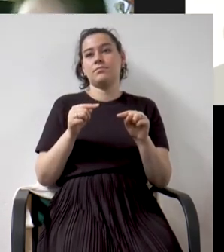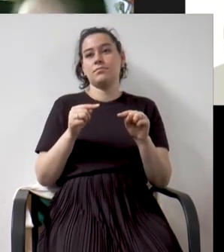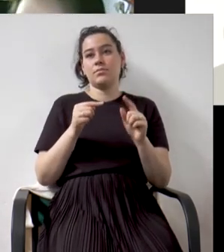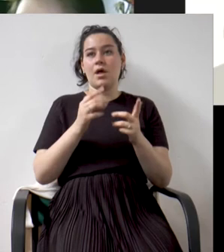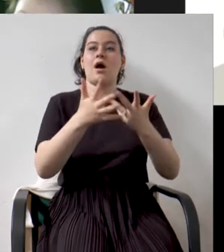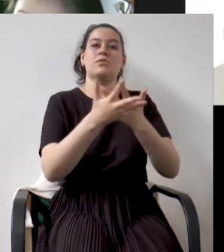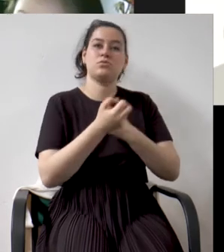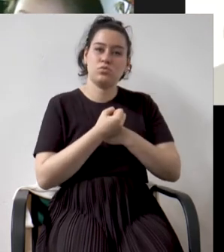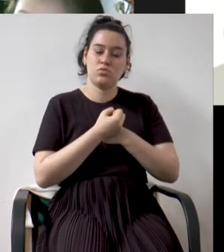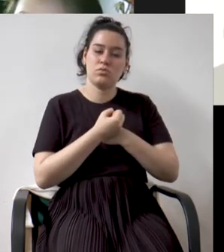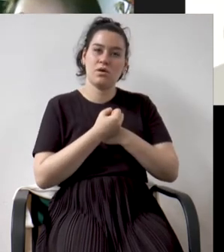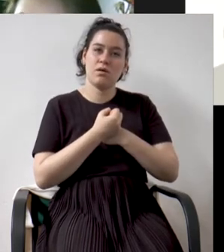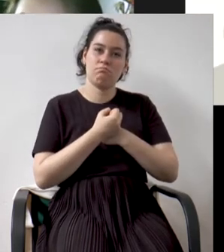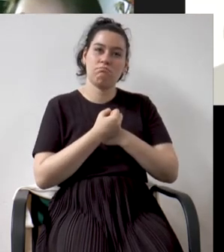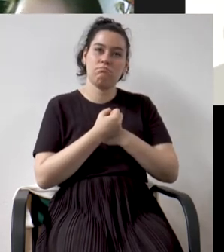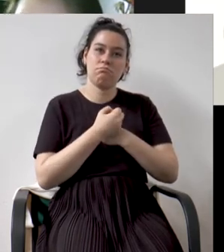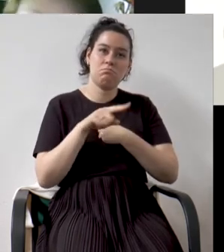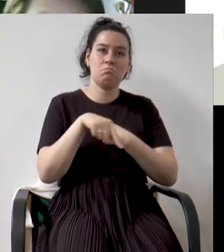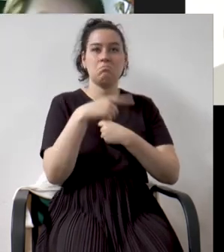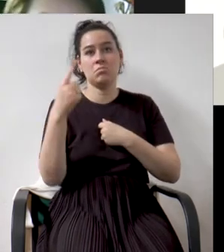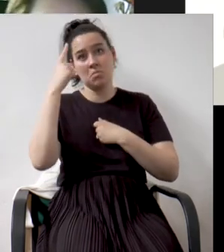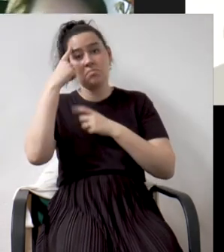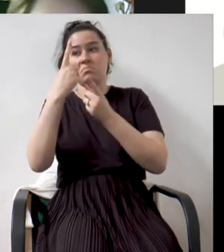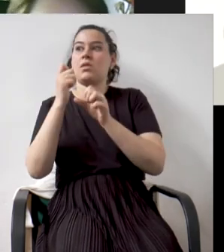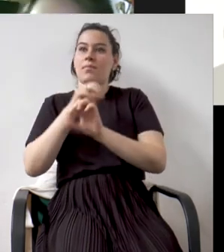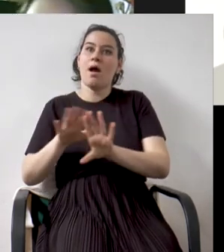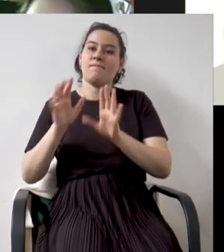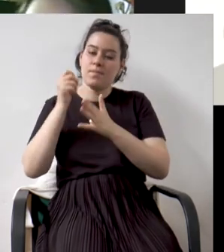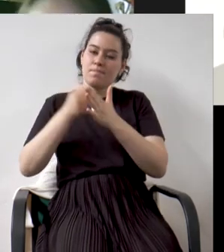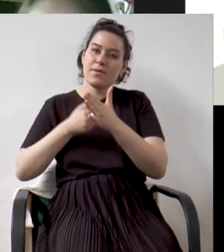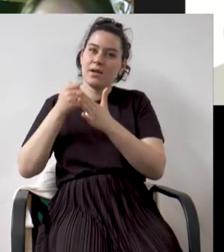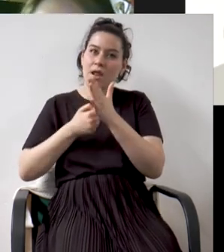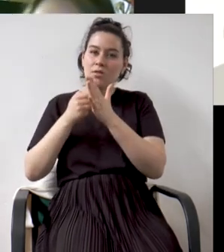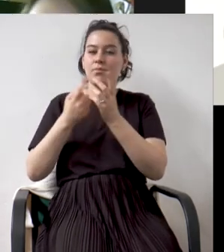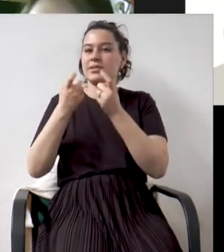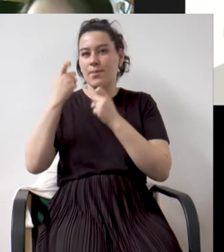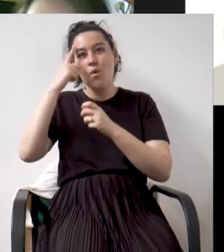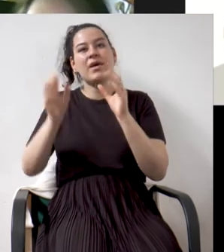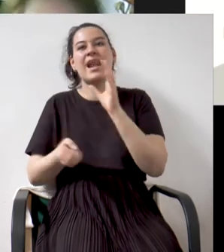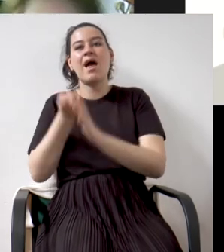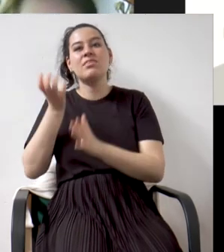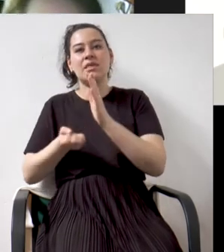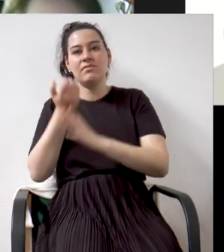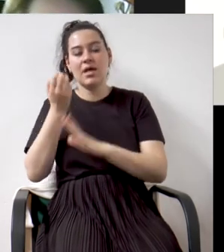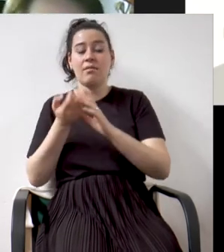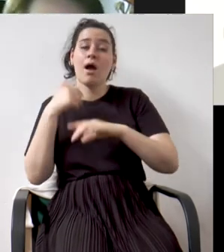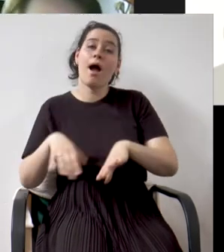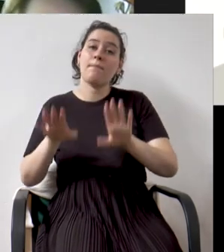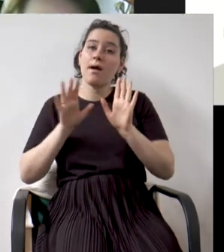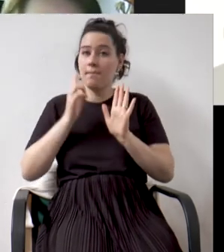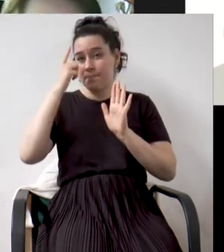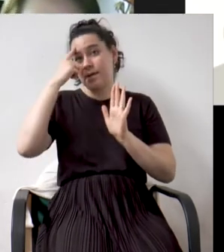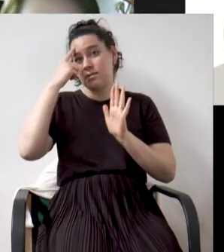el otro si se toma como algo posible de crear, en el sentido de la creatividad, digo, bueno, vale la pena quizás